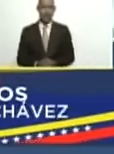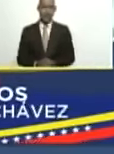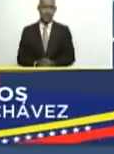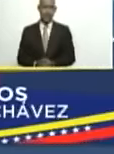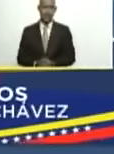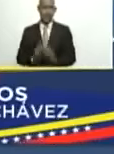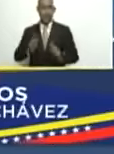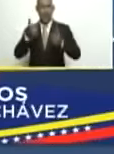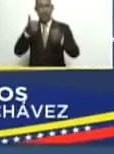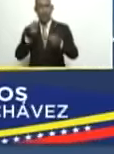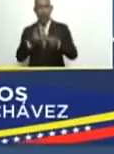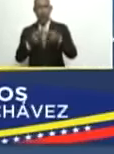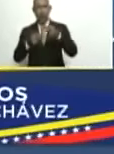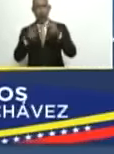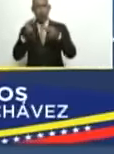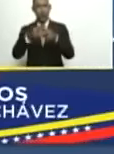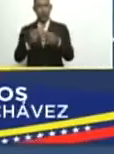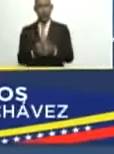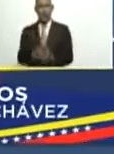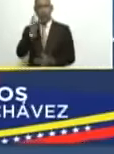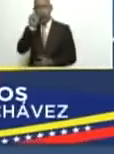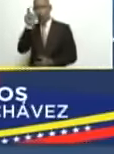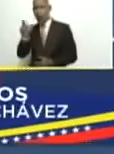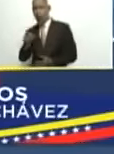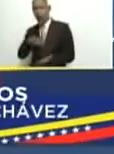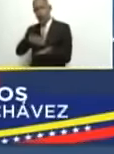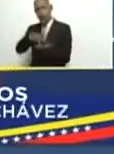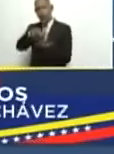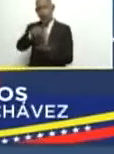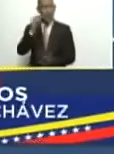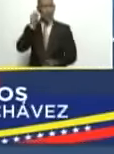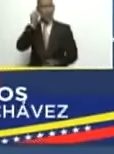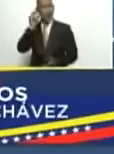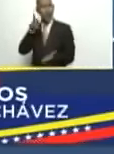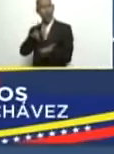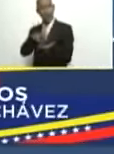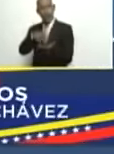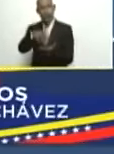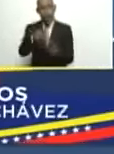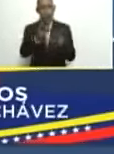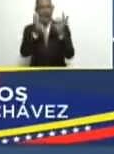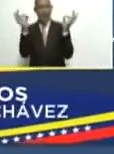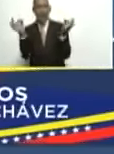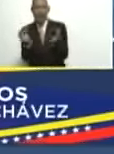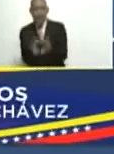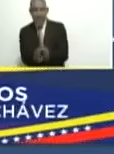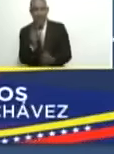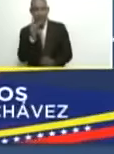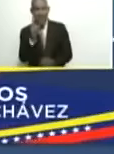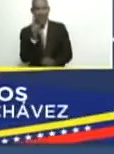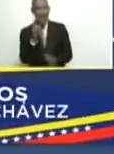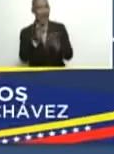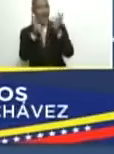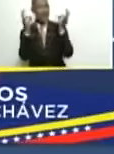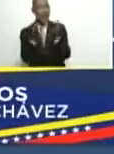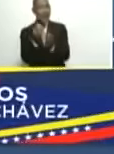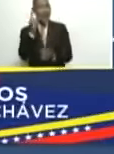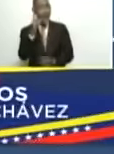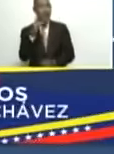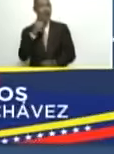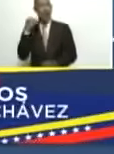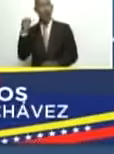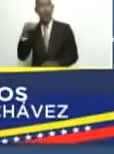construir en el hombre de a pie, en la mujer de a pie, en la familia, en la